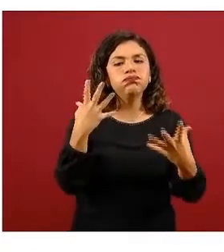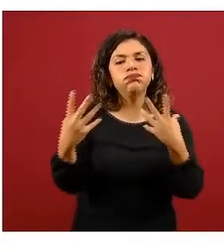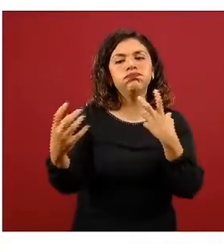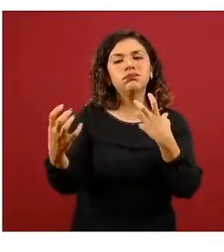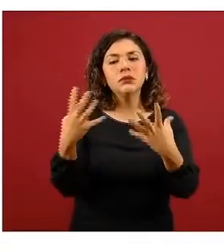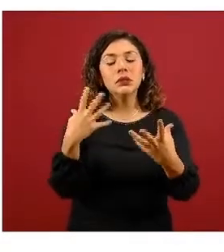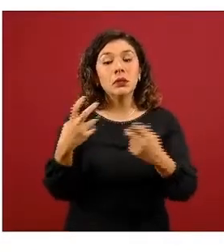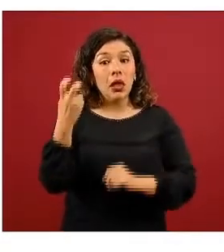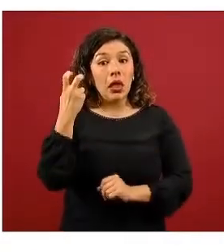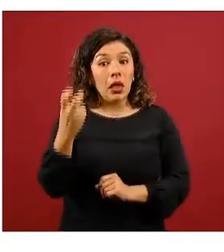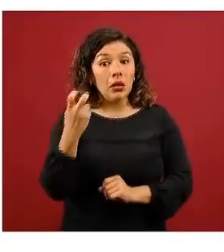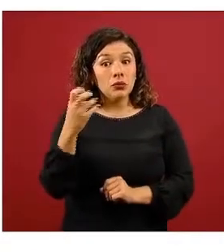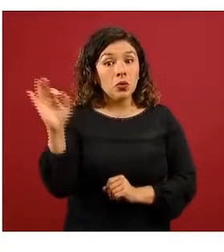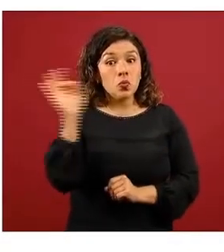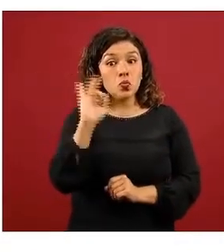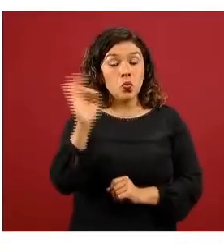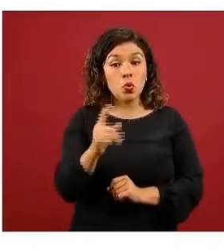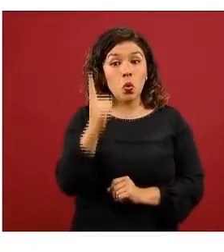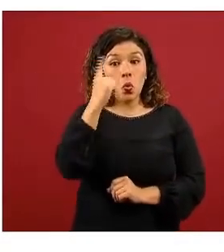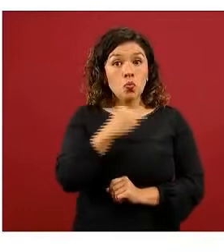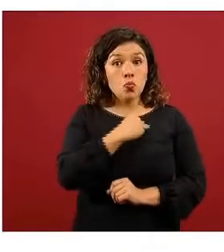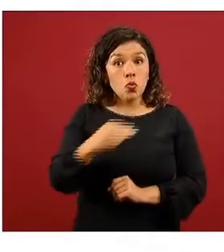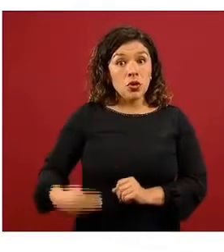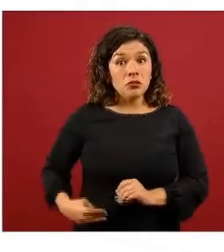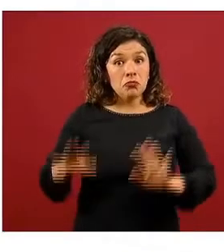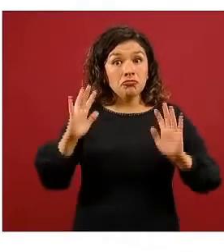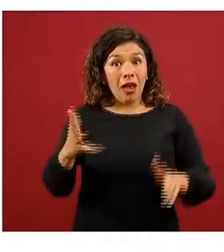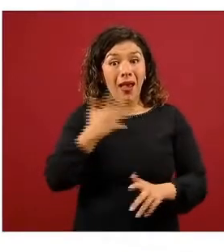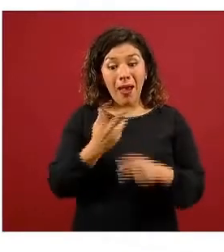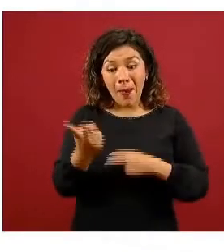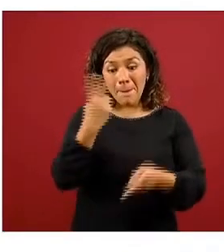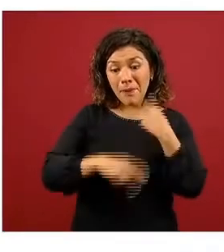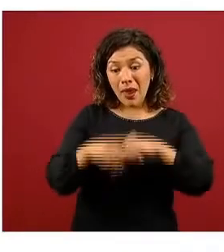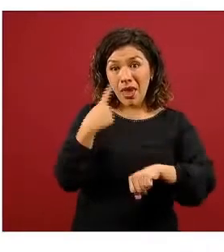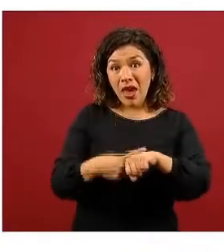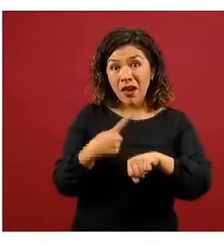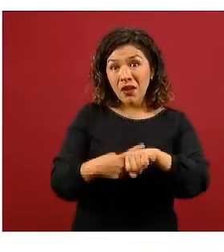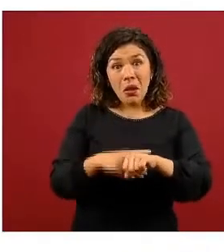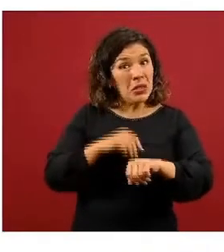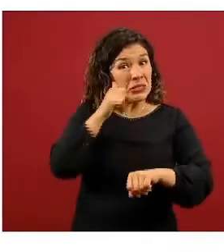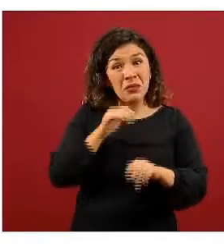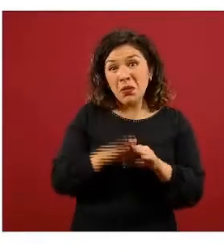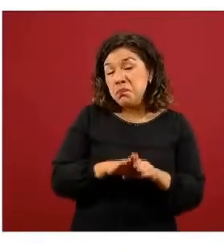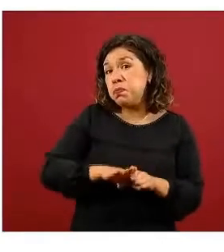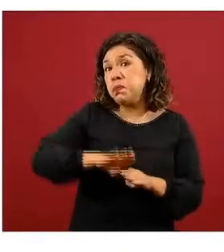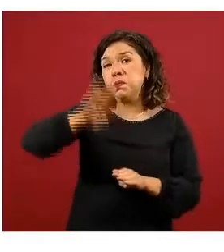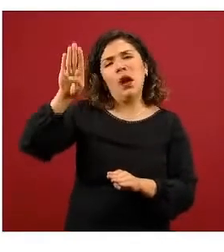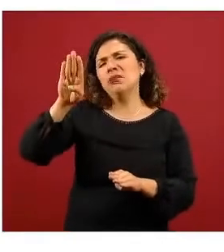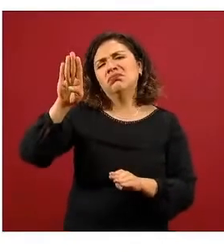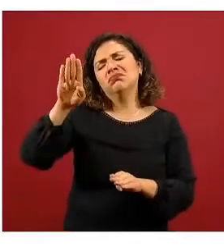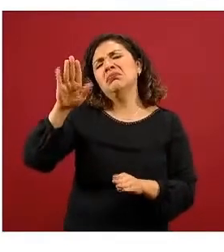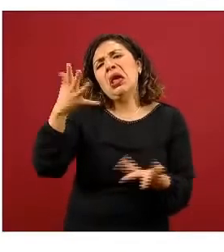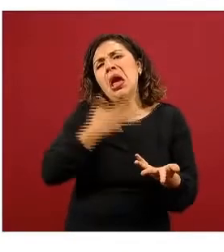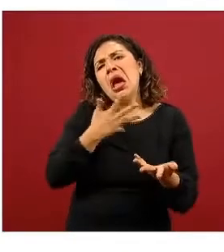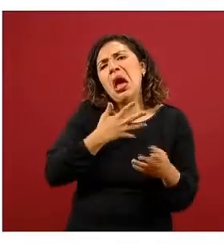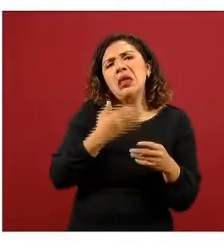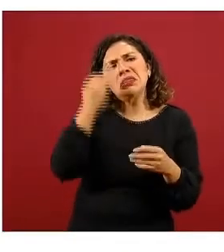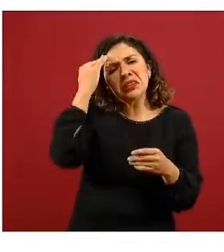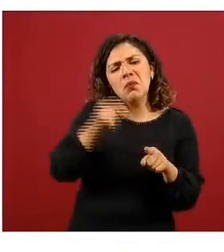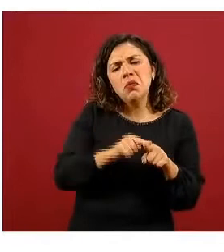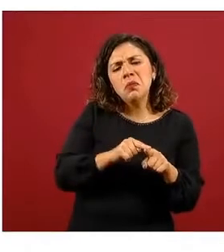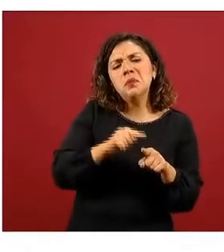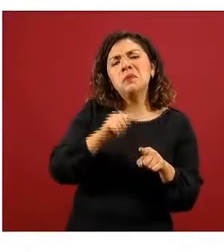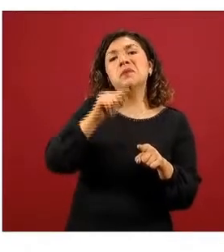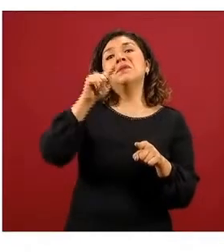y no es que una vez que un municipio empieza a tener casos, siempre va para arriba. De repente puede tener un ciclo